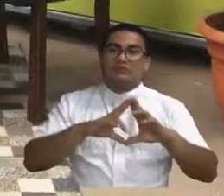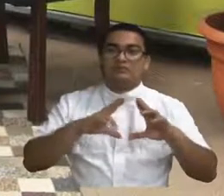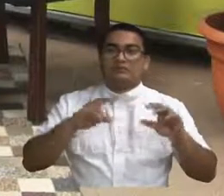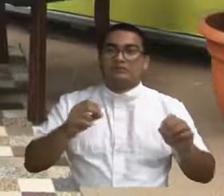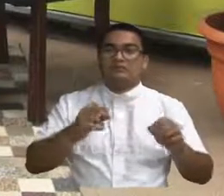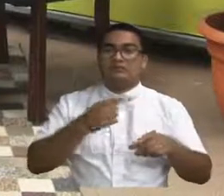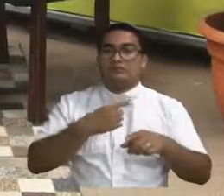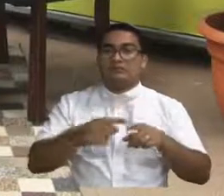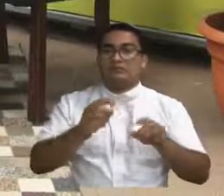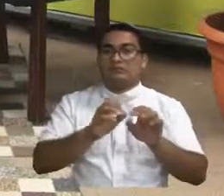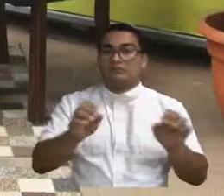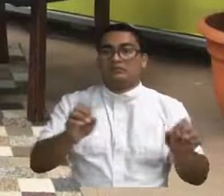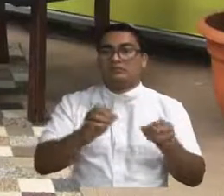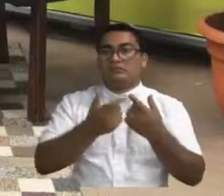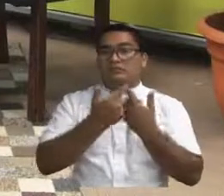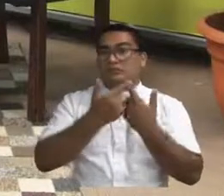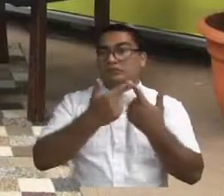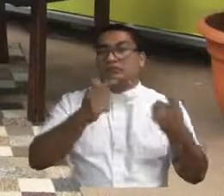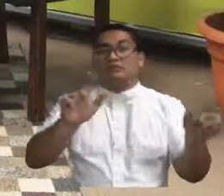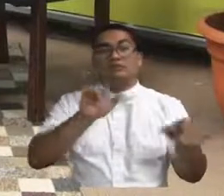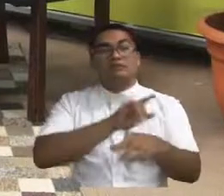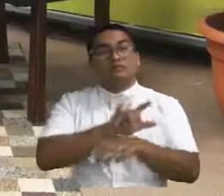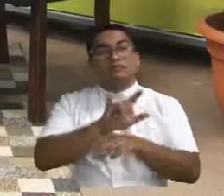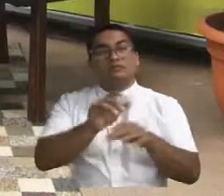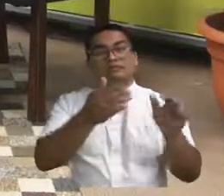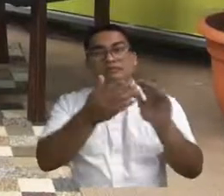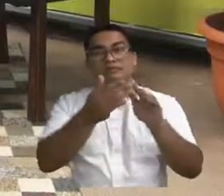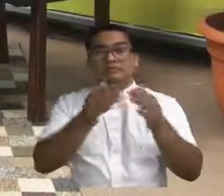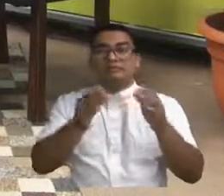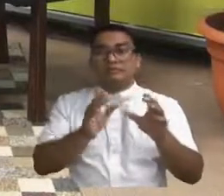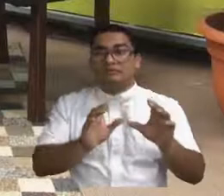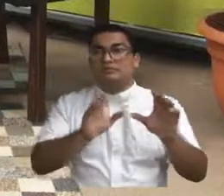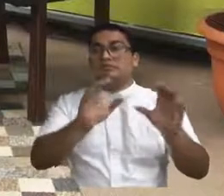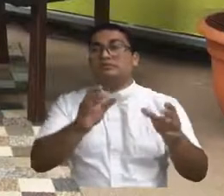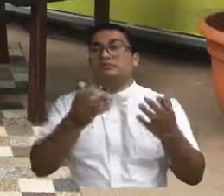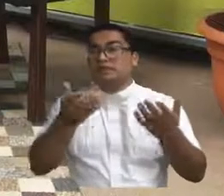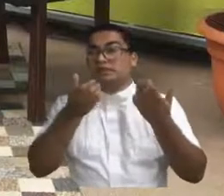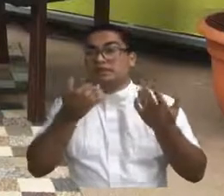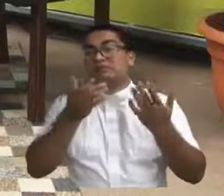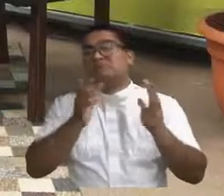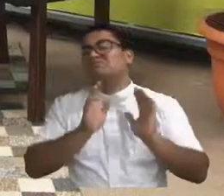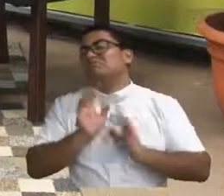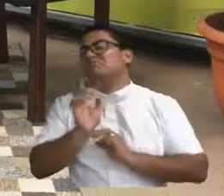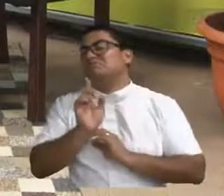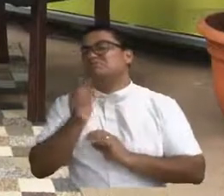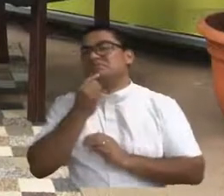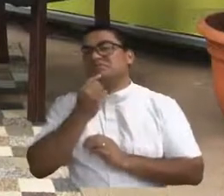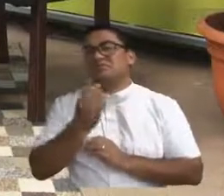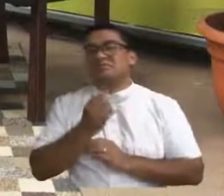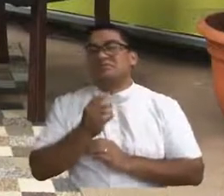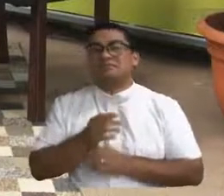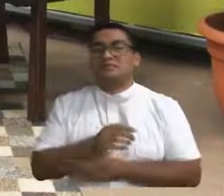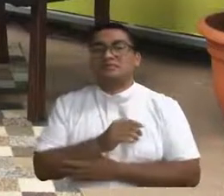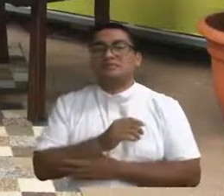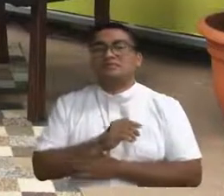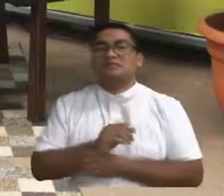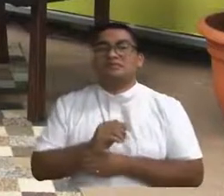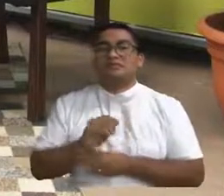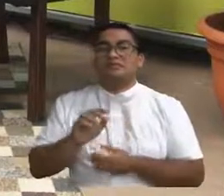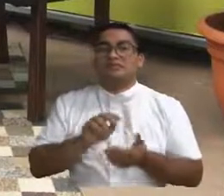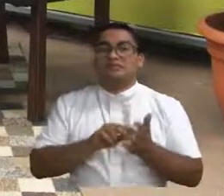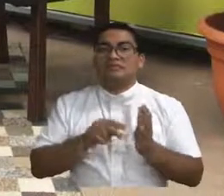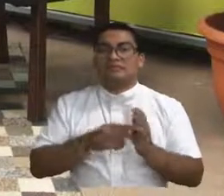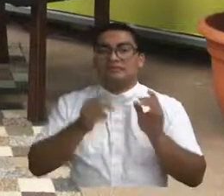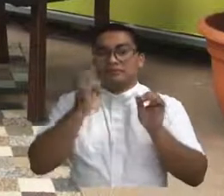que andarlo rastreando en los barrios y en la calle para decirle, quiere, y a veces no se niega. Claro, y va a salir más barato prevenir que el...